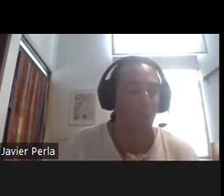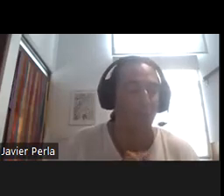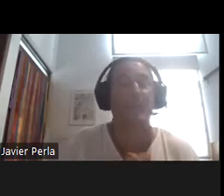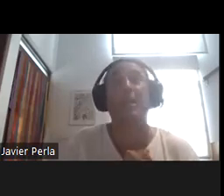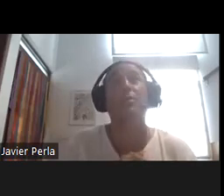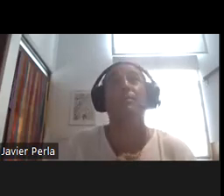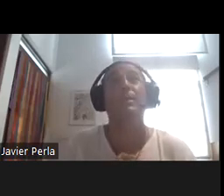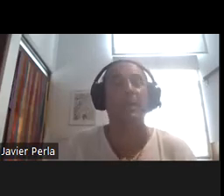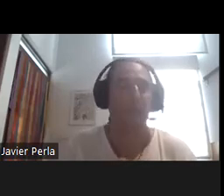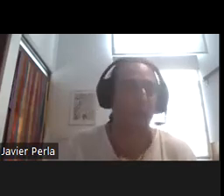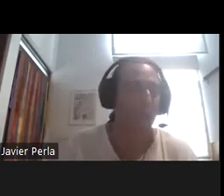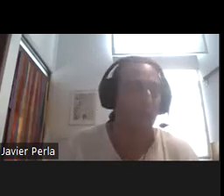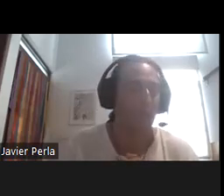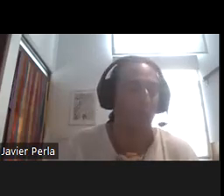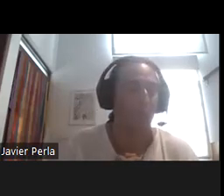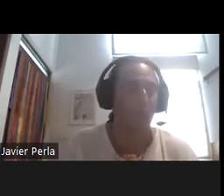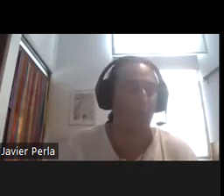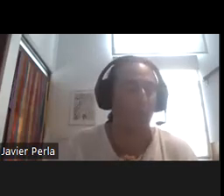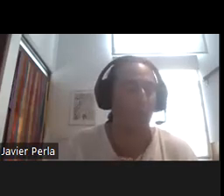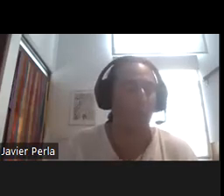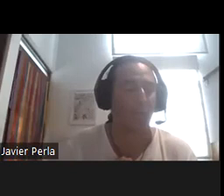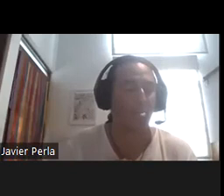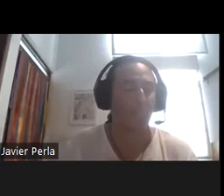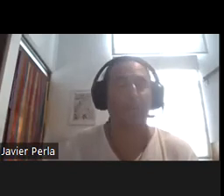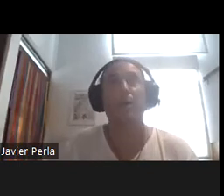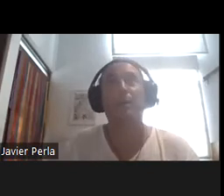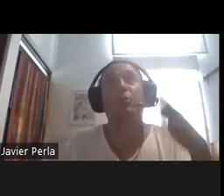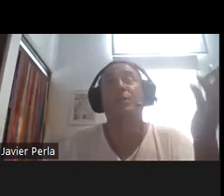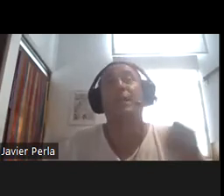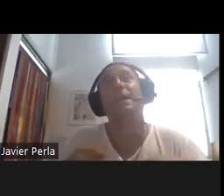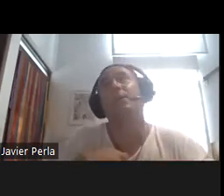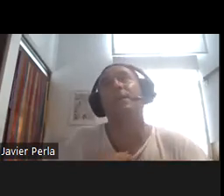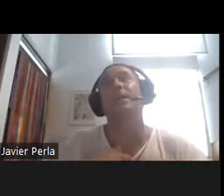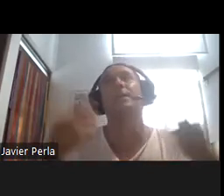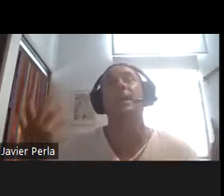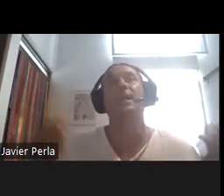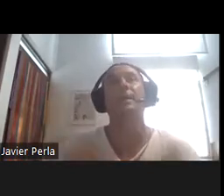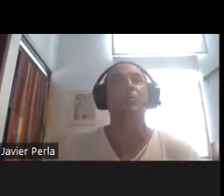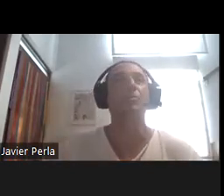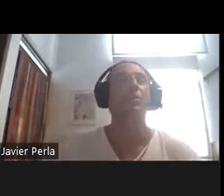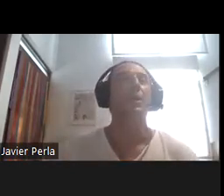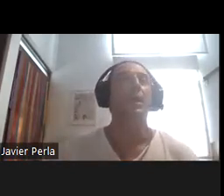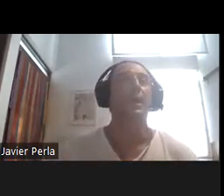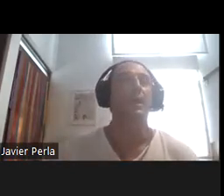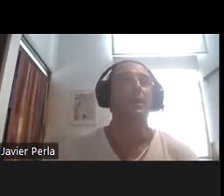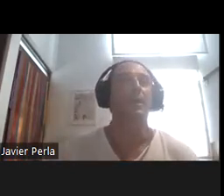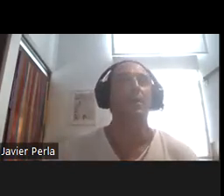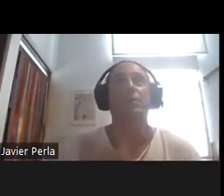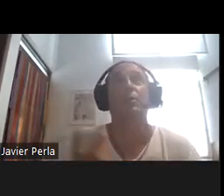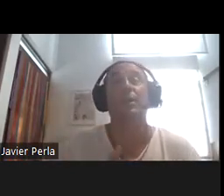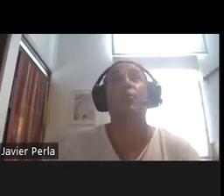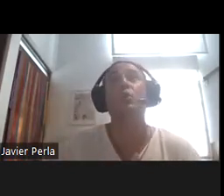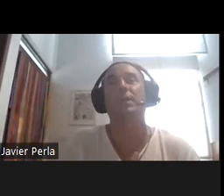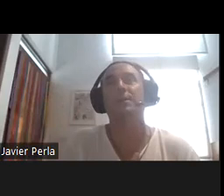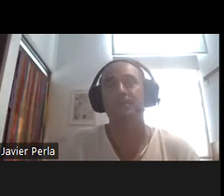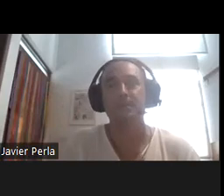muy bien, de verdad que los invito a leer el documento, está armado pensando en Costa Rica, pero de verdad acá desde Perú